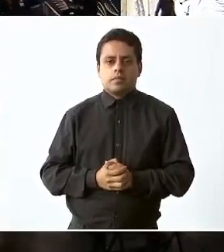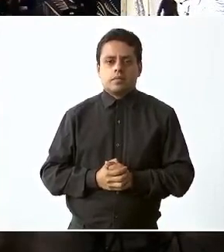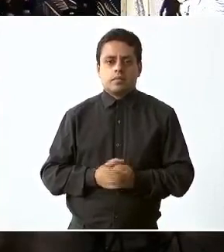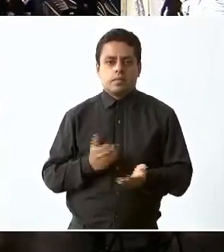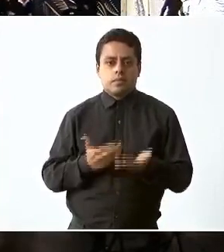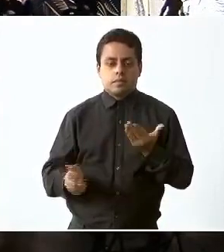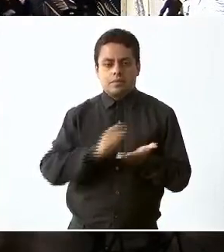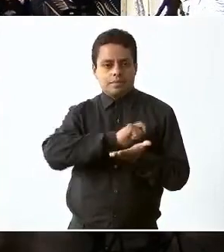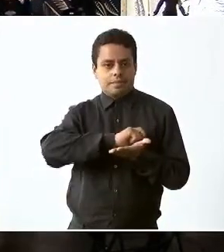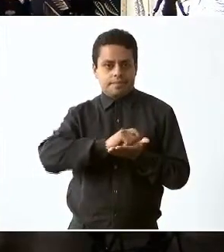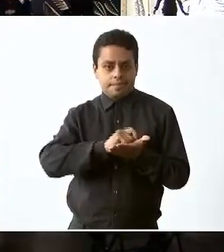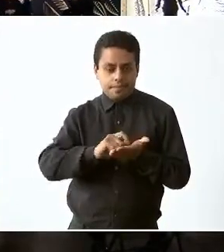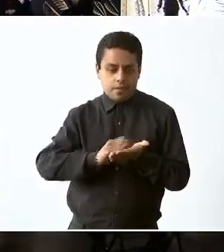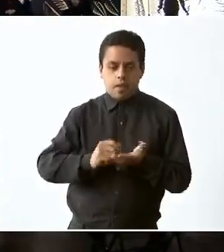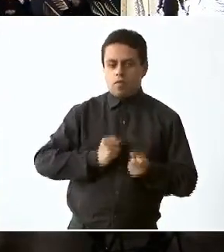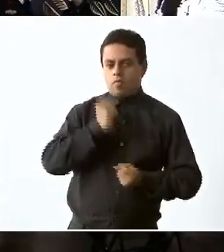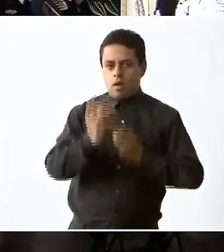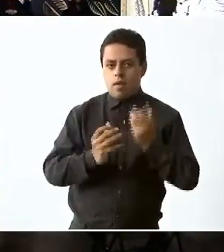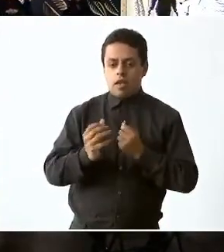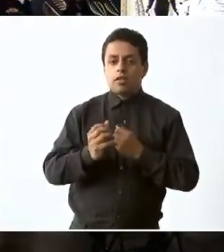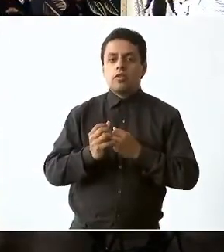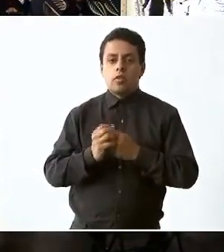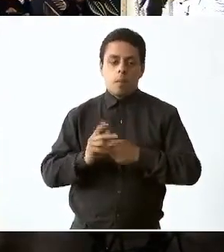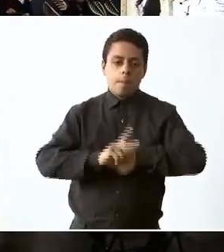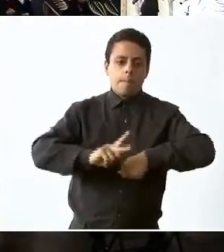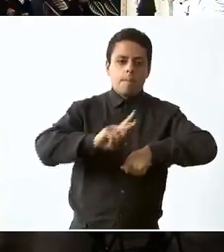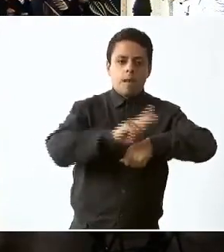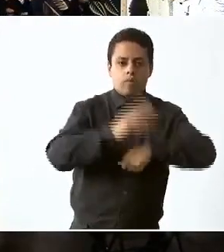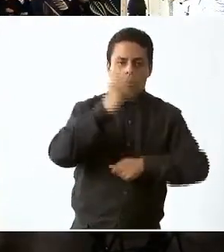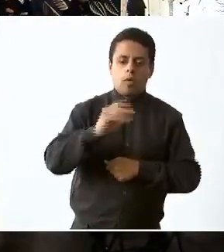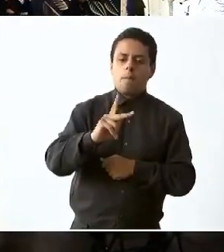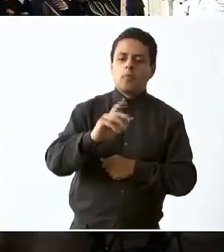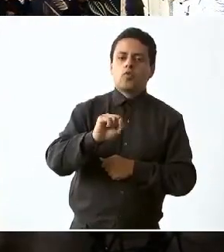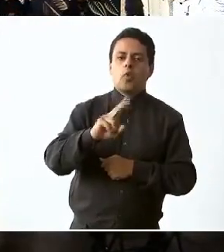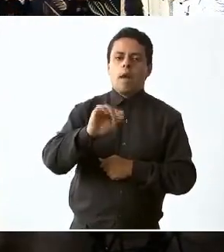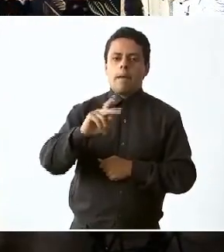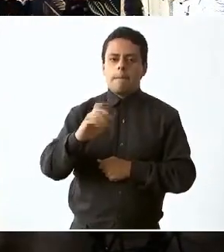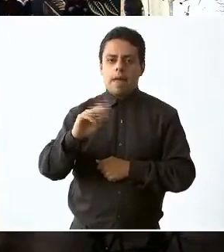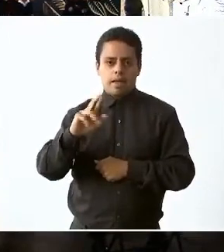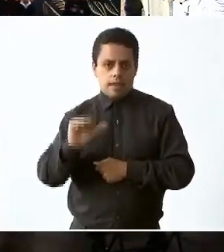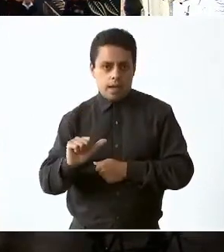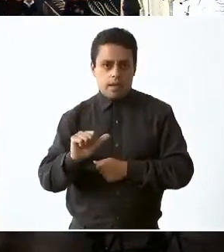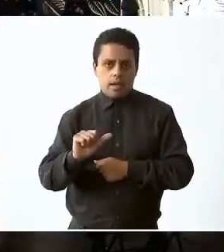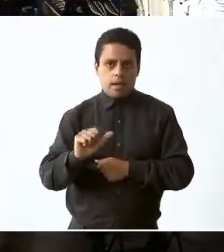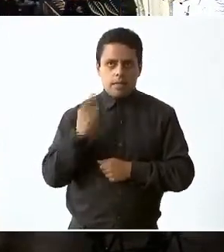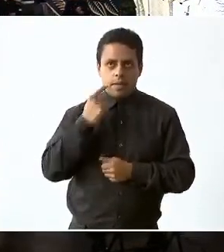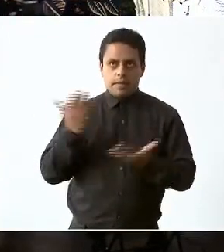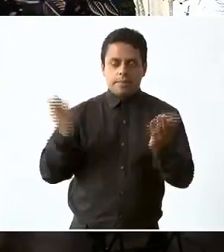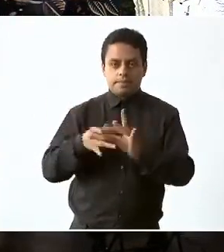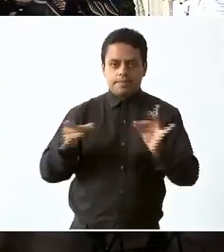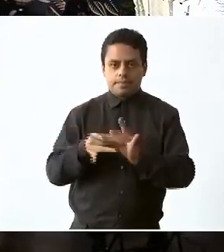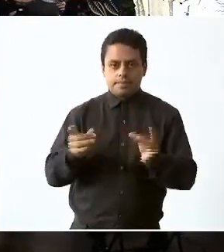Escuchemos la lectura del poema La suave patria, de Ramón López Velarde.